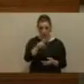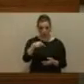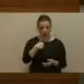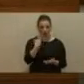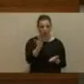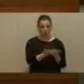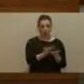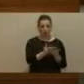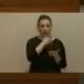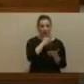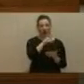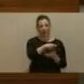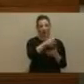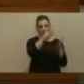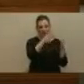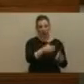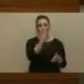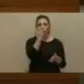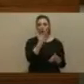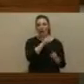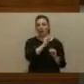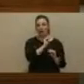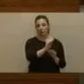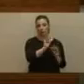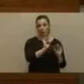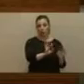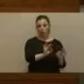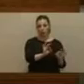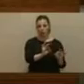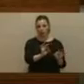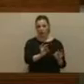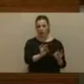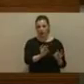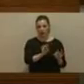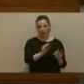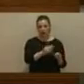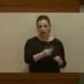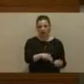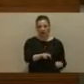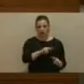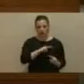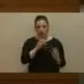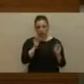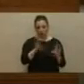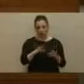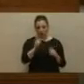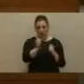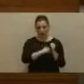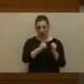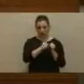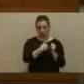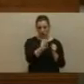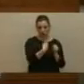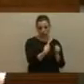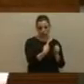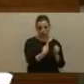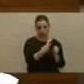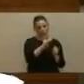gustan las preguntas diáfanas, que la respuesta lo fuera igualmente. Y del acero hablamos usted y yo otro